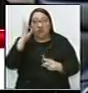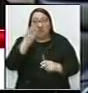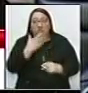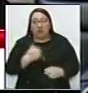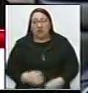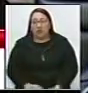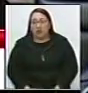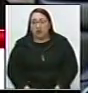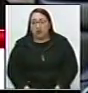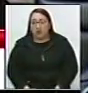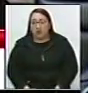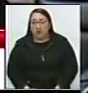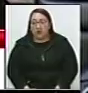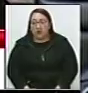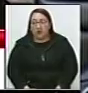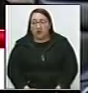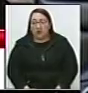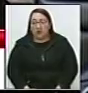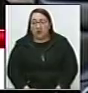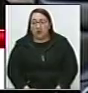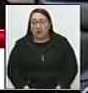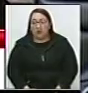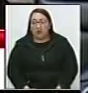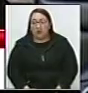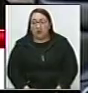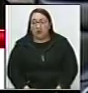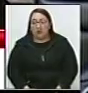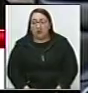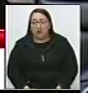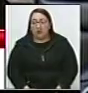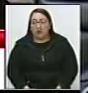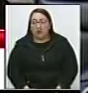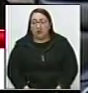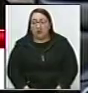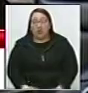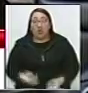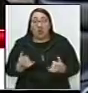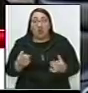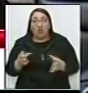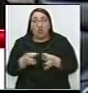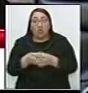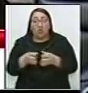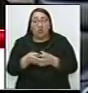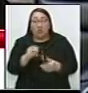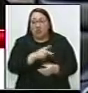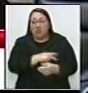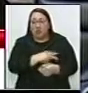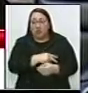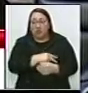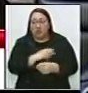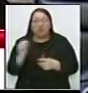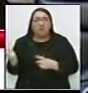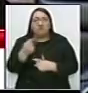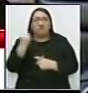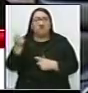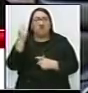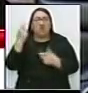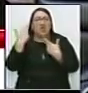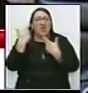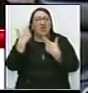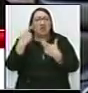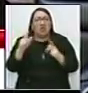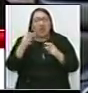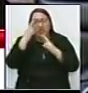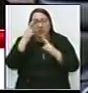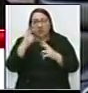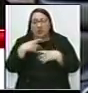mejor. Hoy Fuerza Popular levanta, señor presidente, las banderas de la democracia, de la libertad, del respeto,